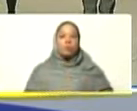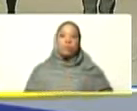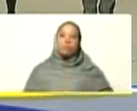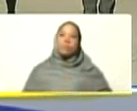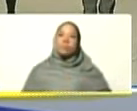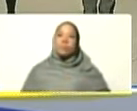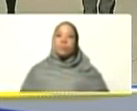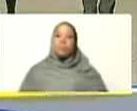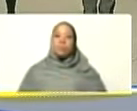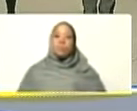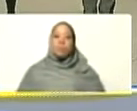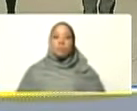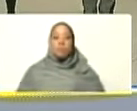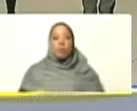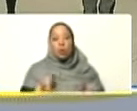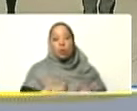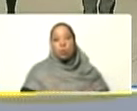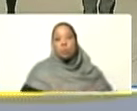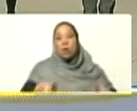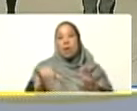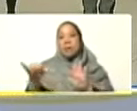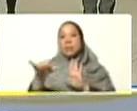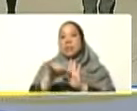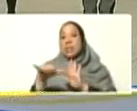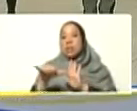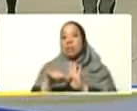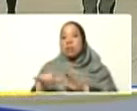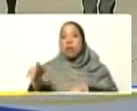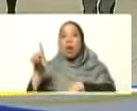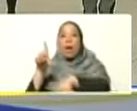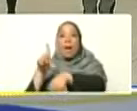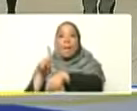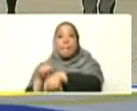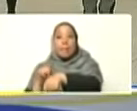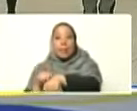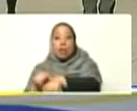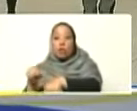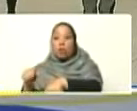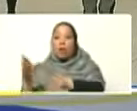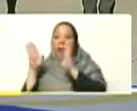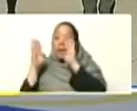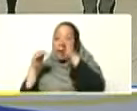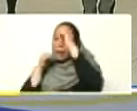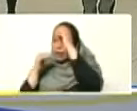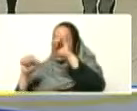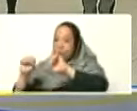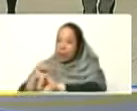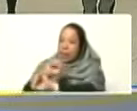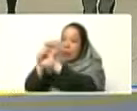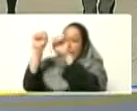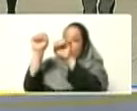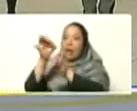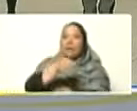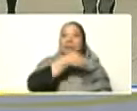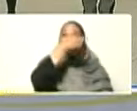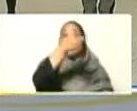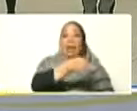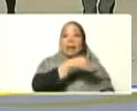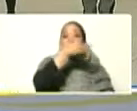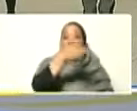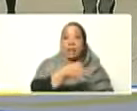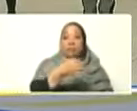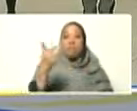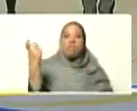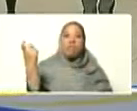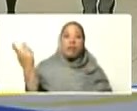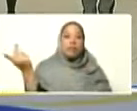el ambulatorio más cercano y que el médico que esté en el ambulatorio más cercano atienda de día ahí y de tarde en donde todavía no conseguimos